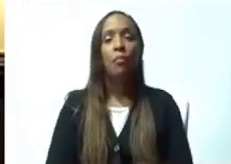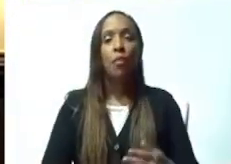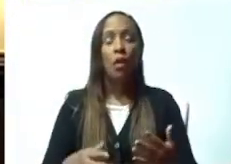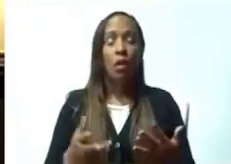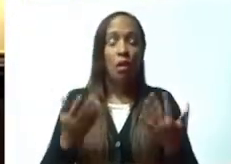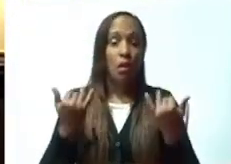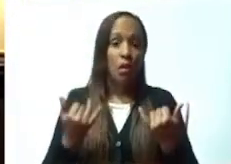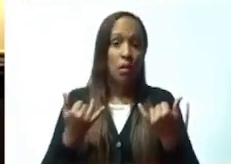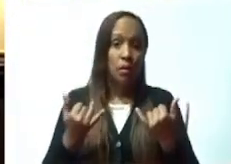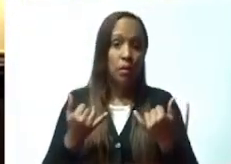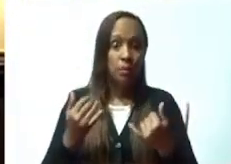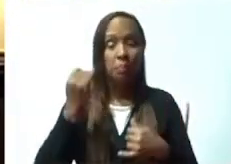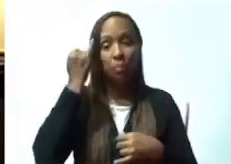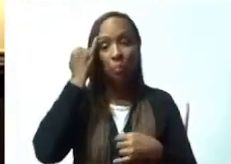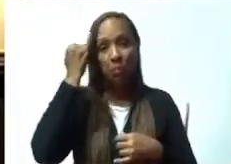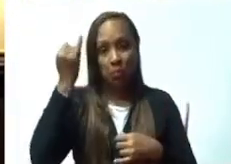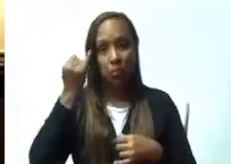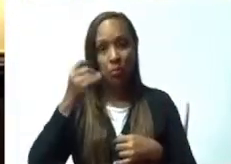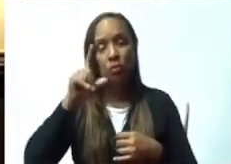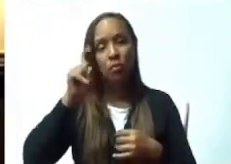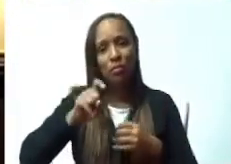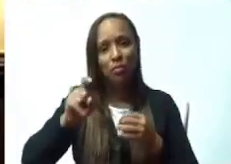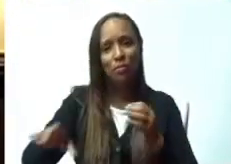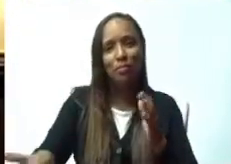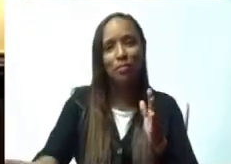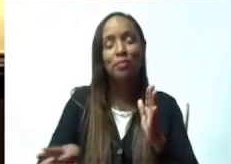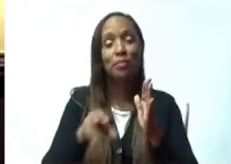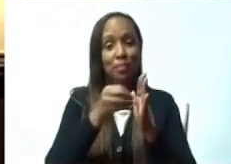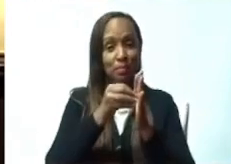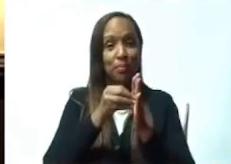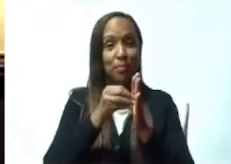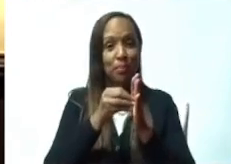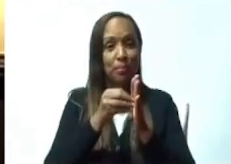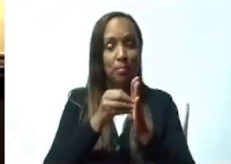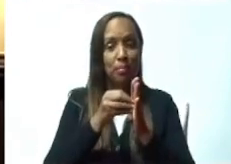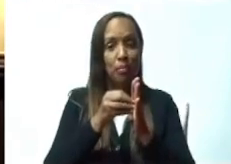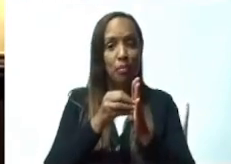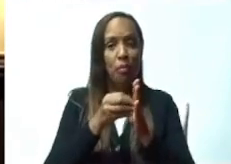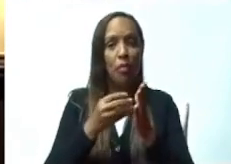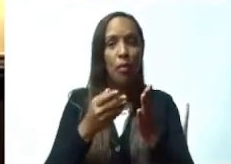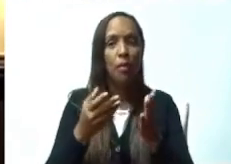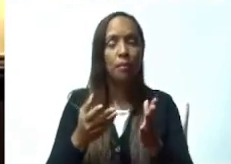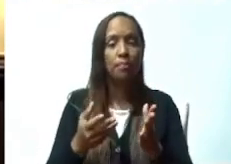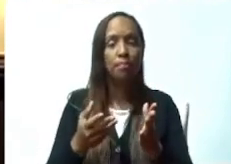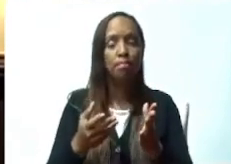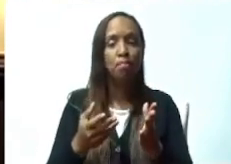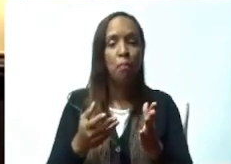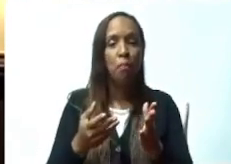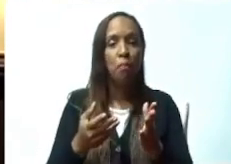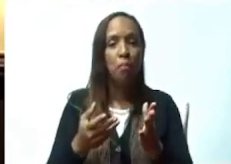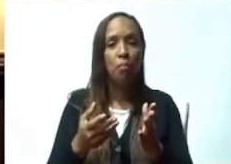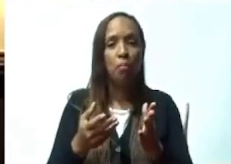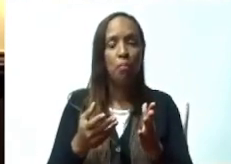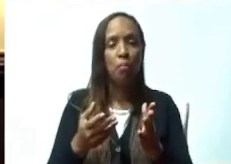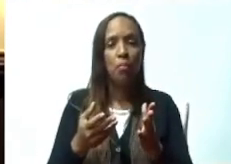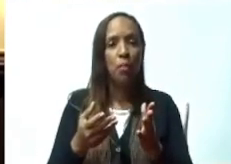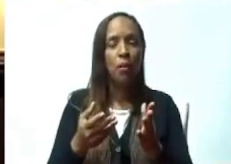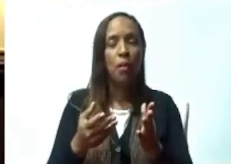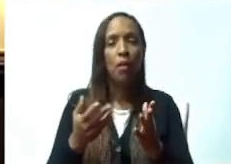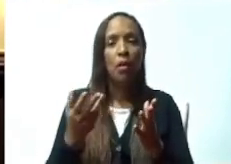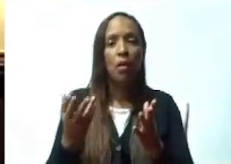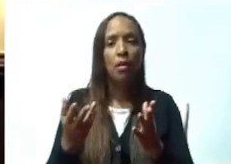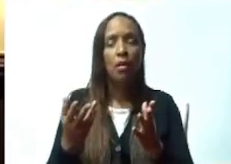un párrafo que diga lo siguiente. En el caso que el producto a importar sea